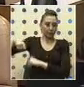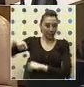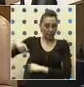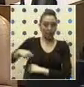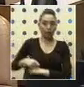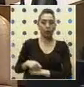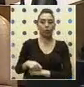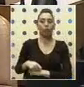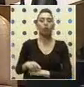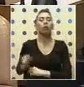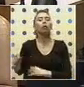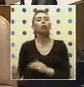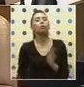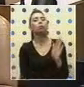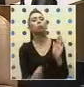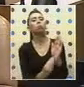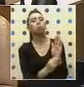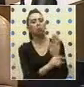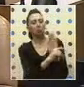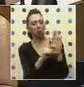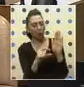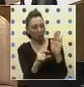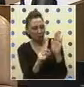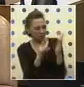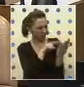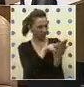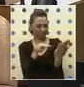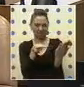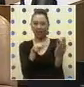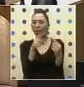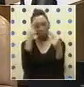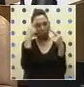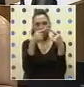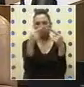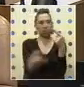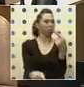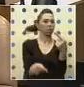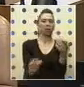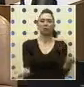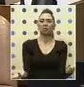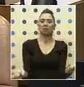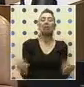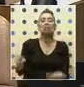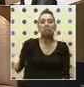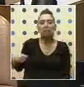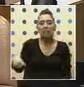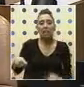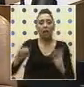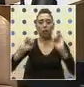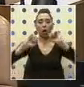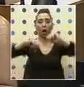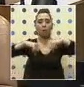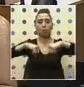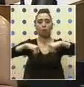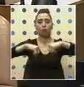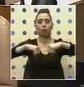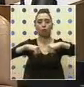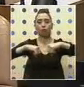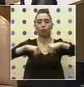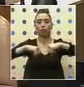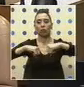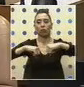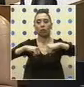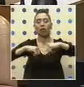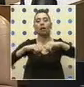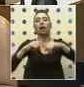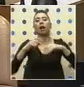se ha introducido una indicación carente de todo sentido, porque el Senado, aparte de aprobar de la